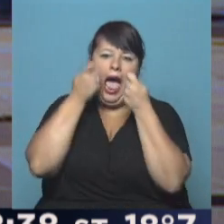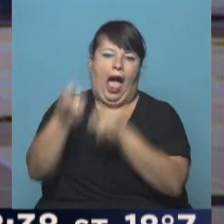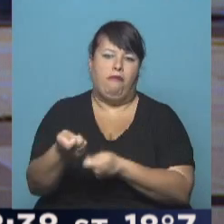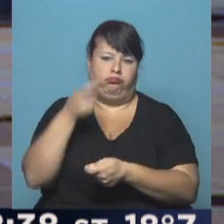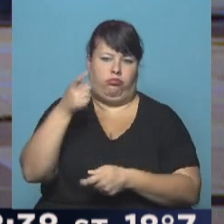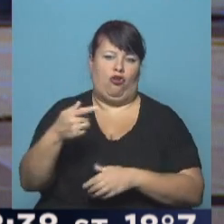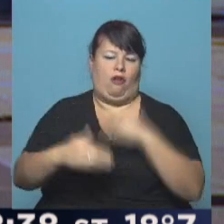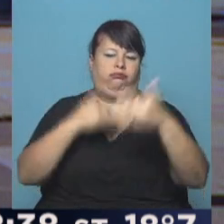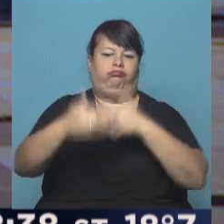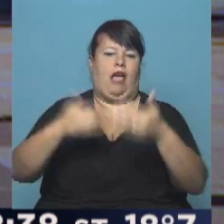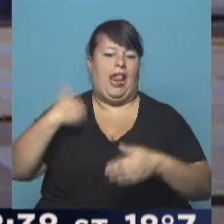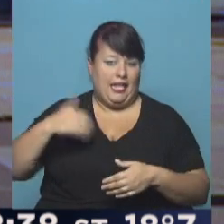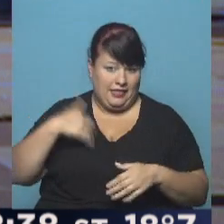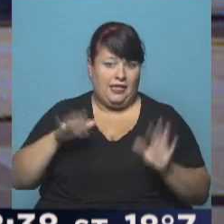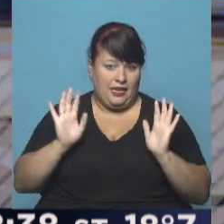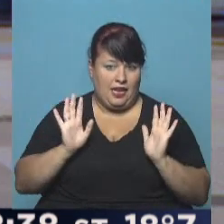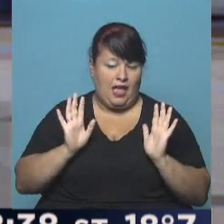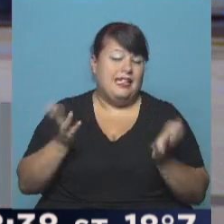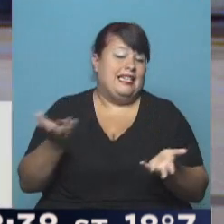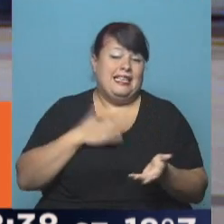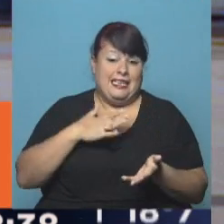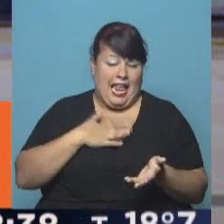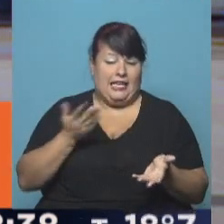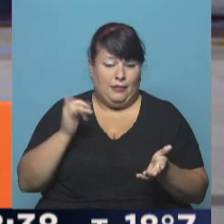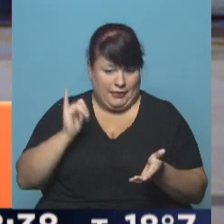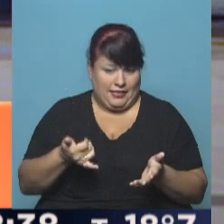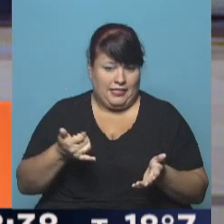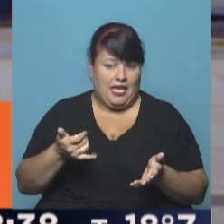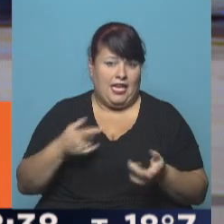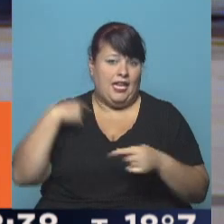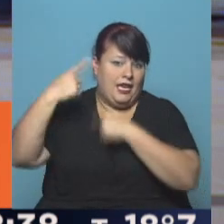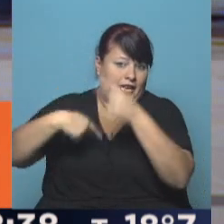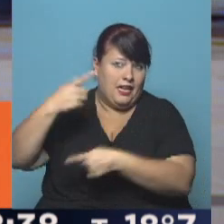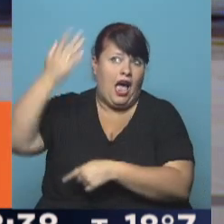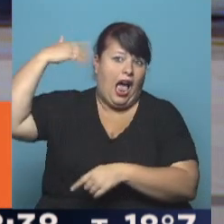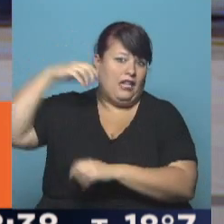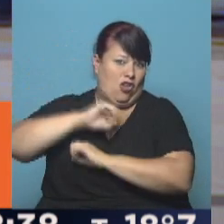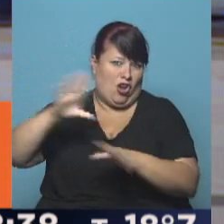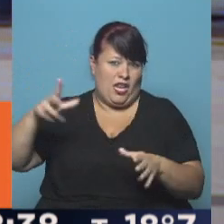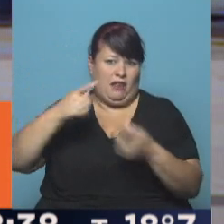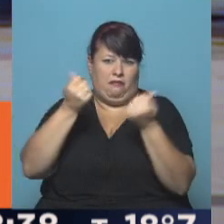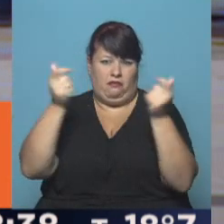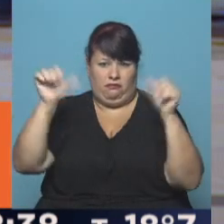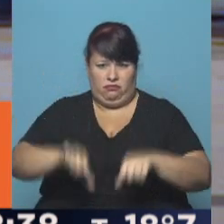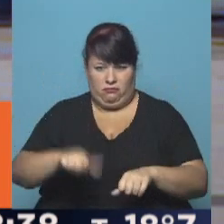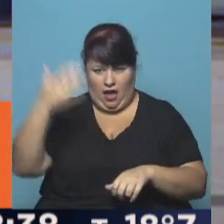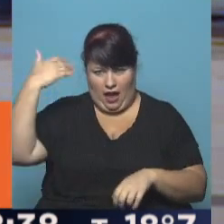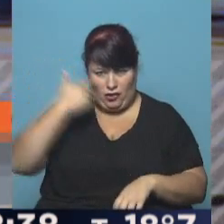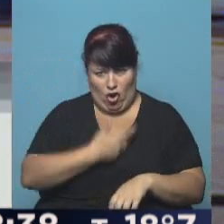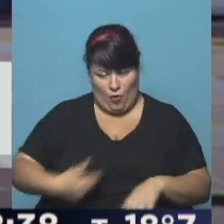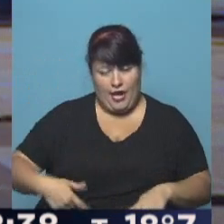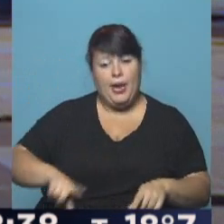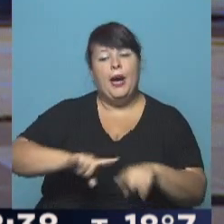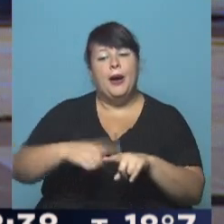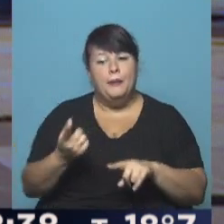crecimiento del país que lamentablemente se heredó de una manera devastada con las arcas vacías el